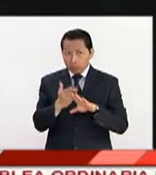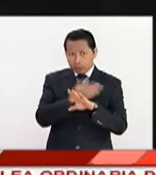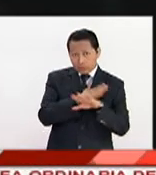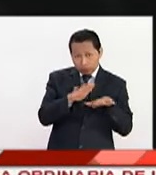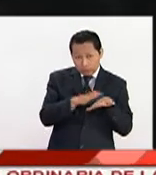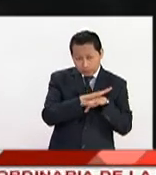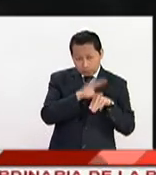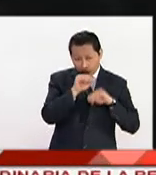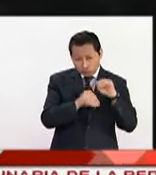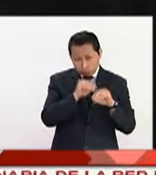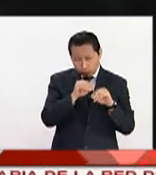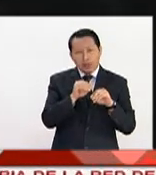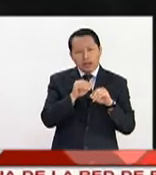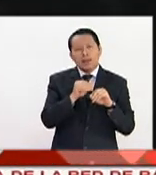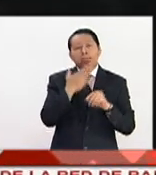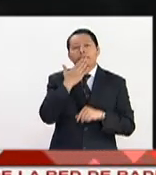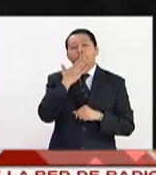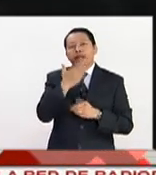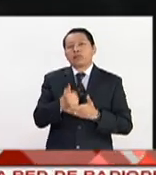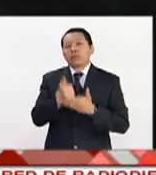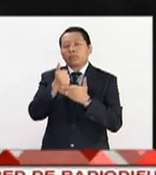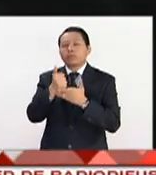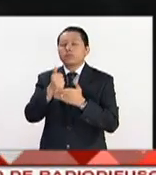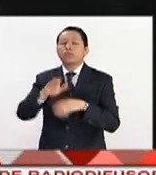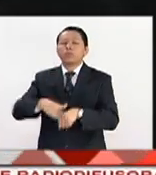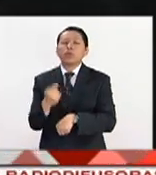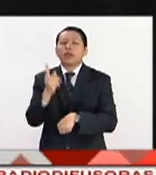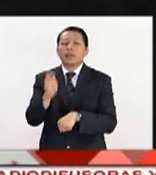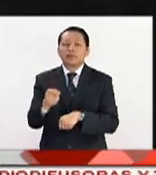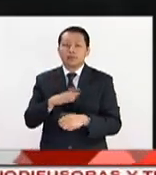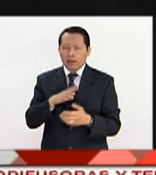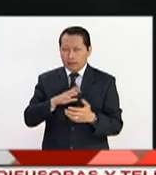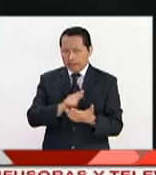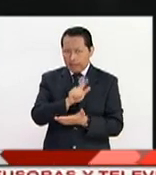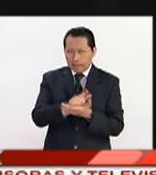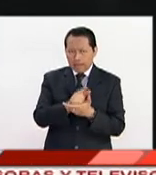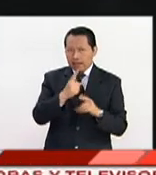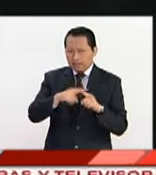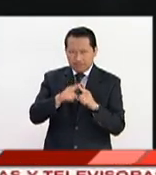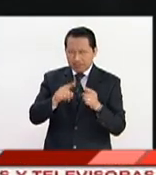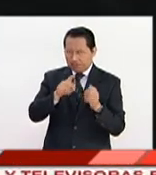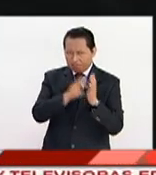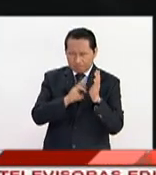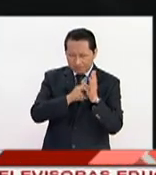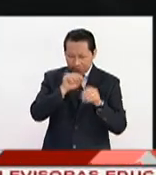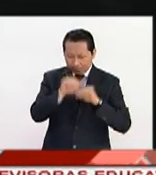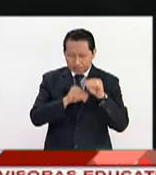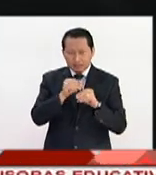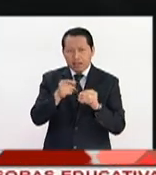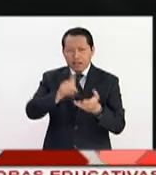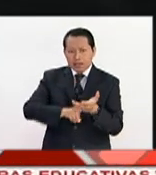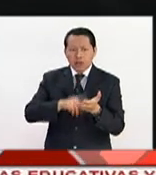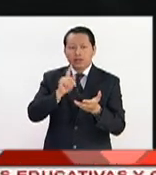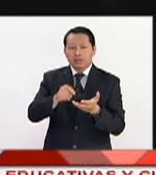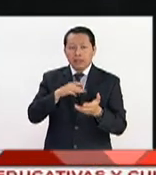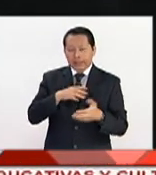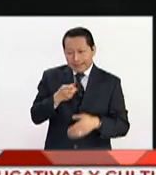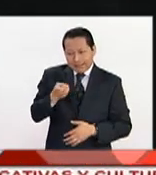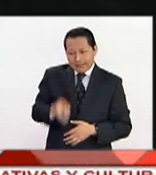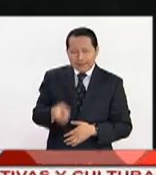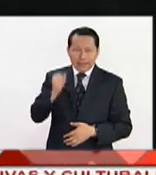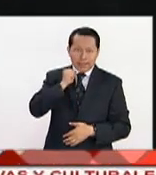bien derivado directamente de las reformas estructurales que aprobó este